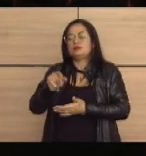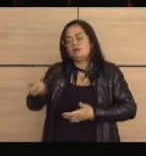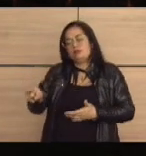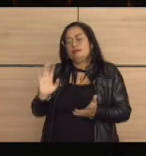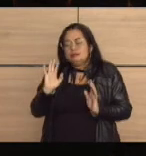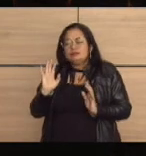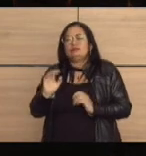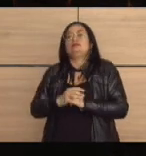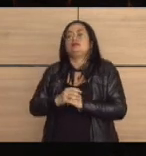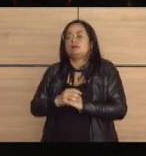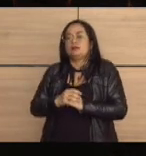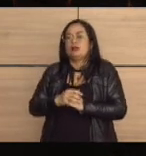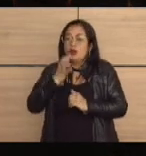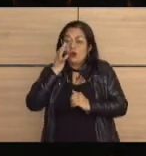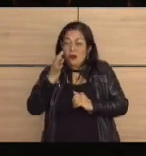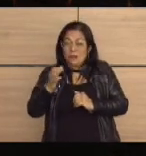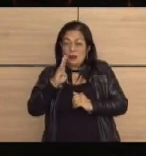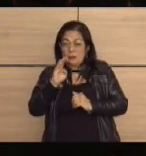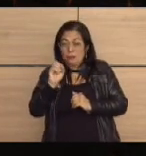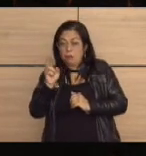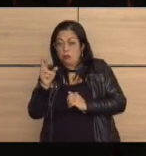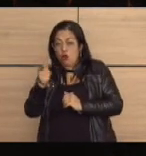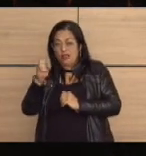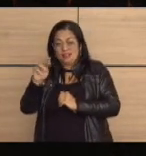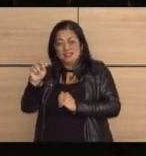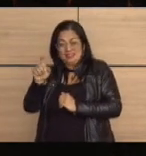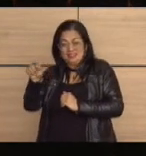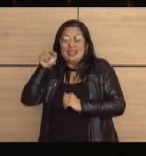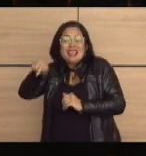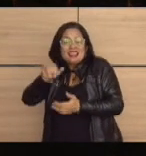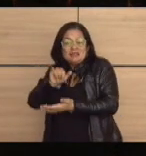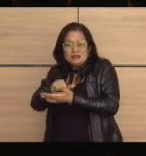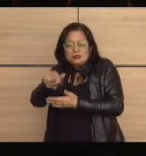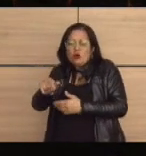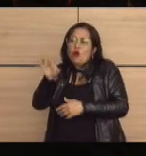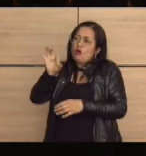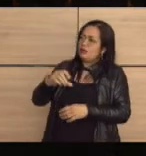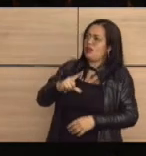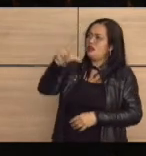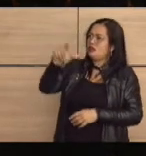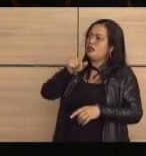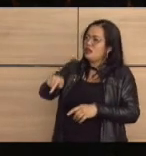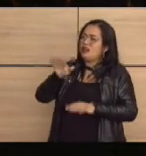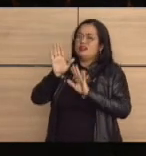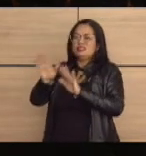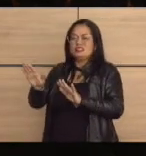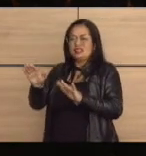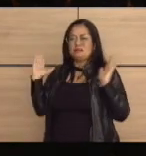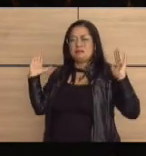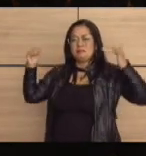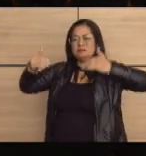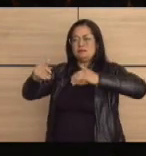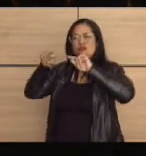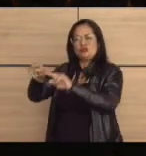¿no?, que es un gran vocero de ese costado babilónico de la cultura